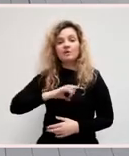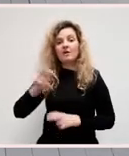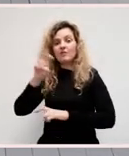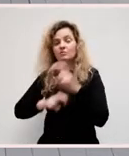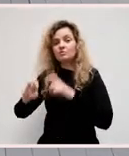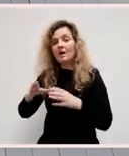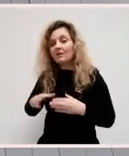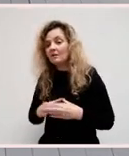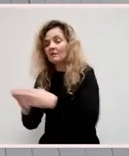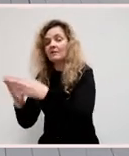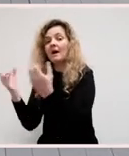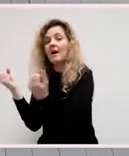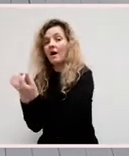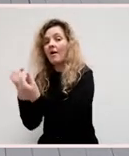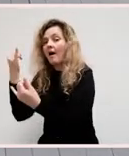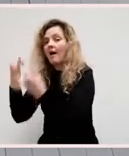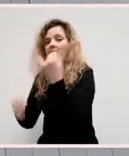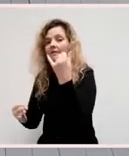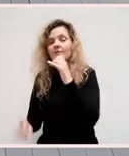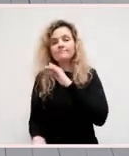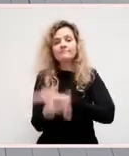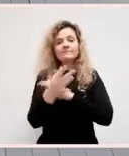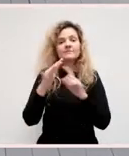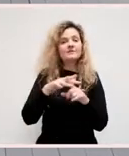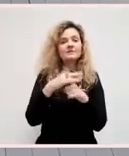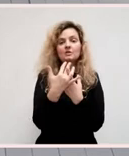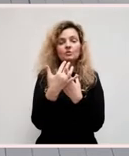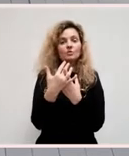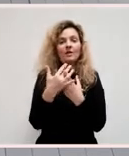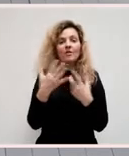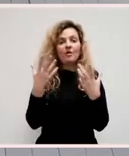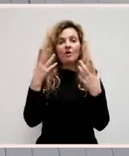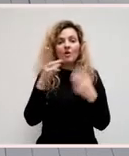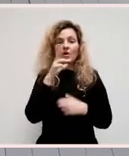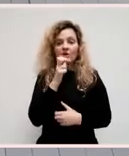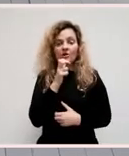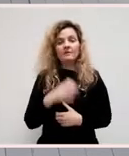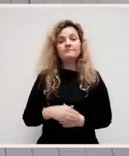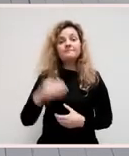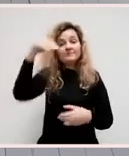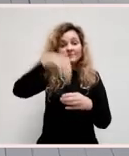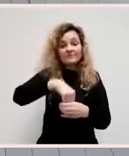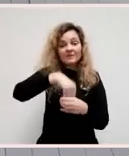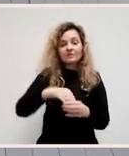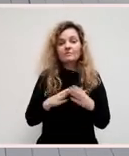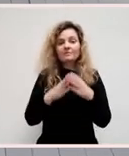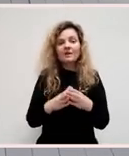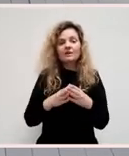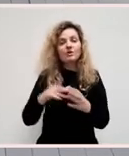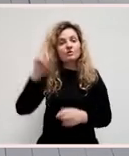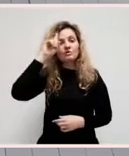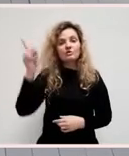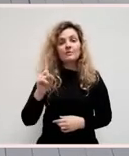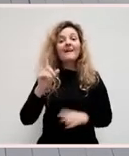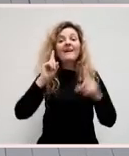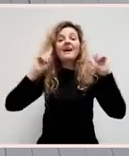en la ría de pontevedra para finalmente tener pues un final bastante trágico sobres mercadorías que transportaban no sabemos